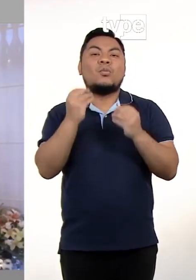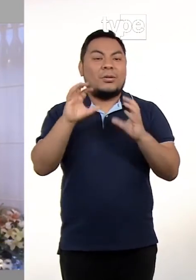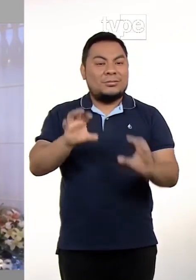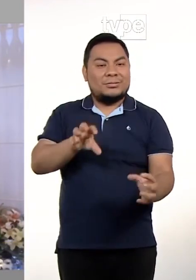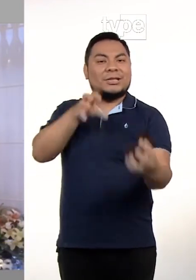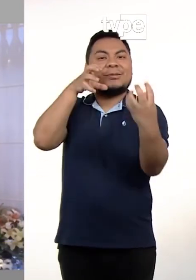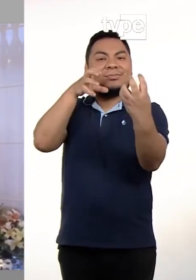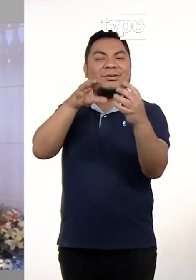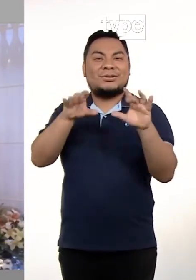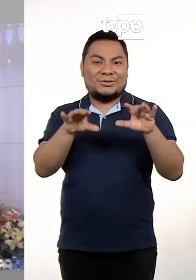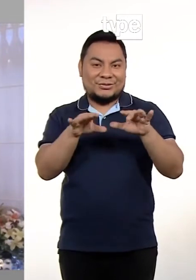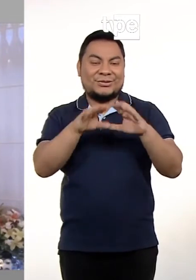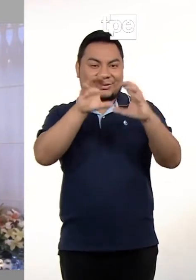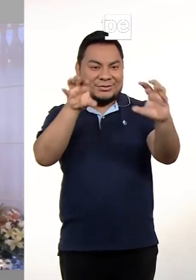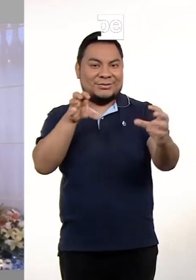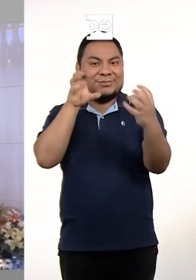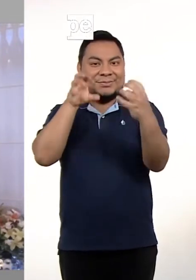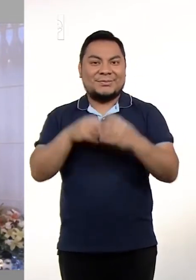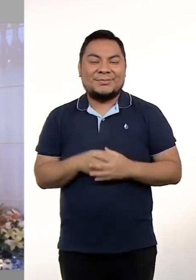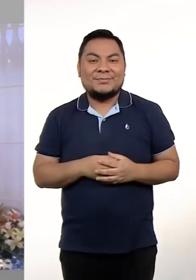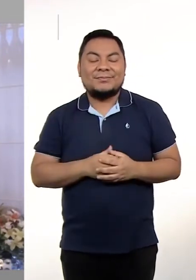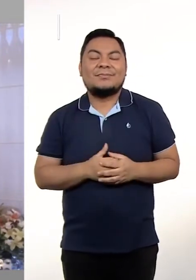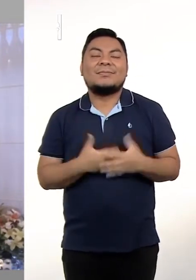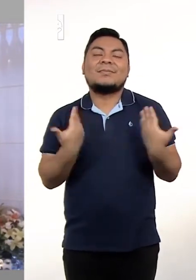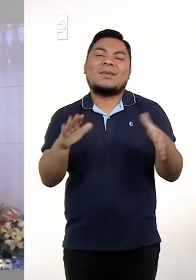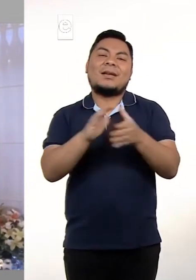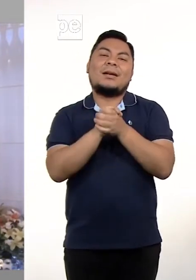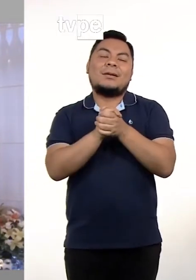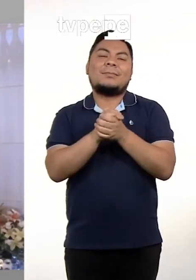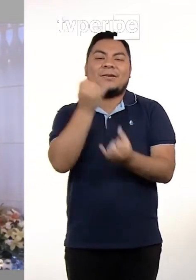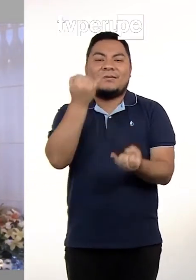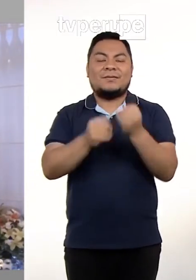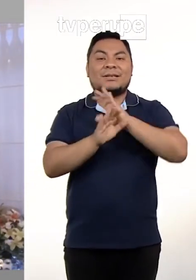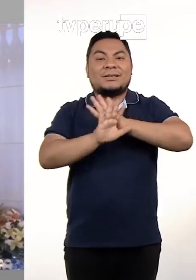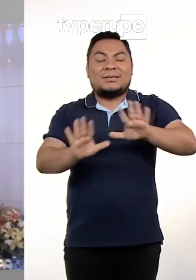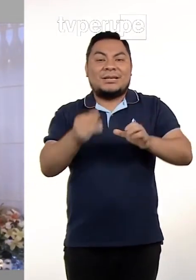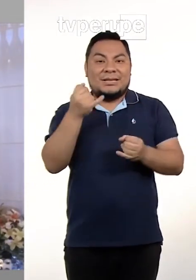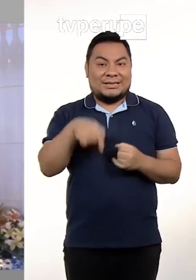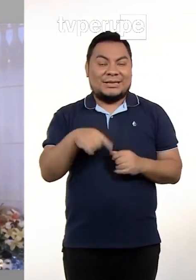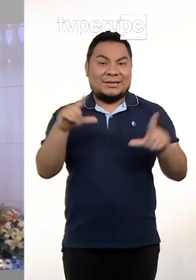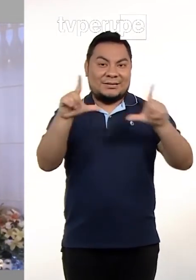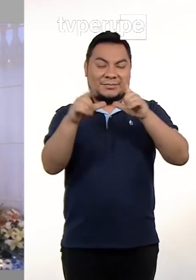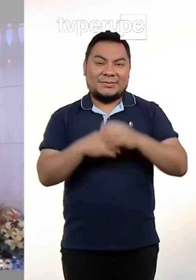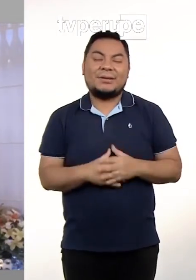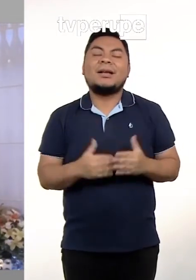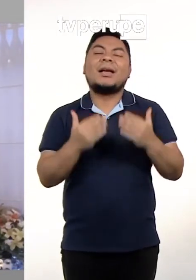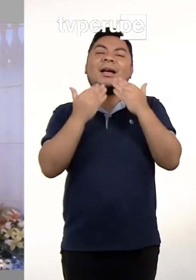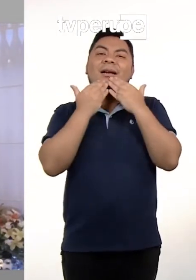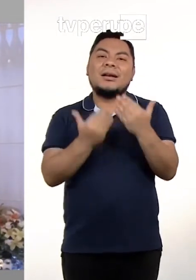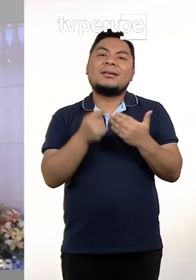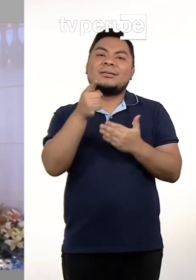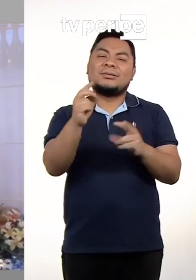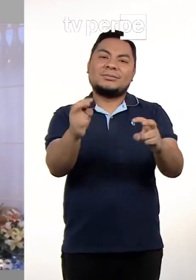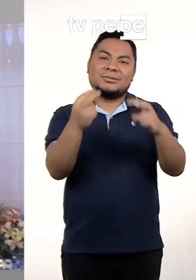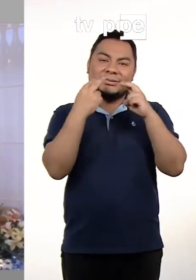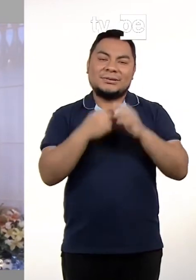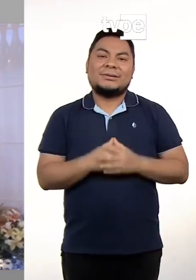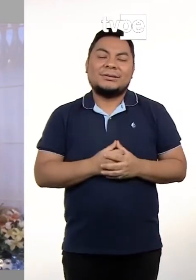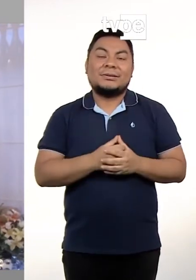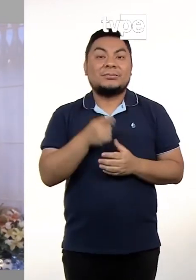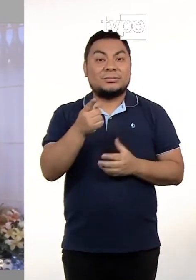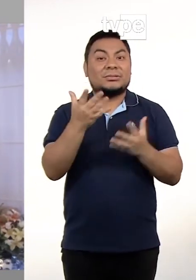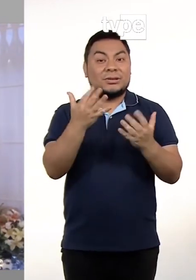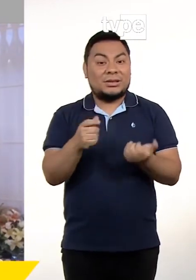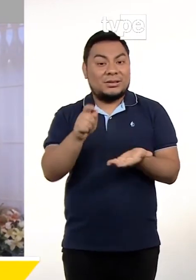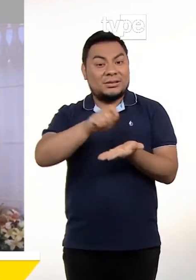de manera virtual por videollamada. Bueno, amigos, de esta manera llegando ya al final del programa. Gracias por su